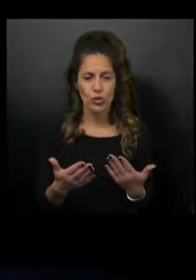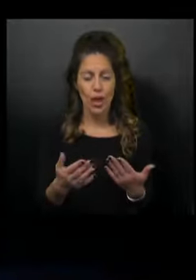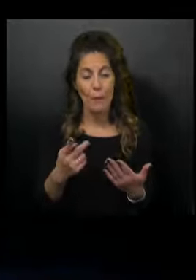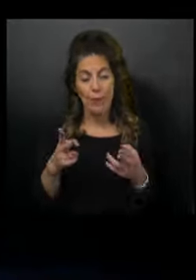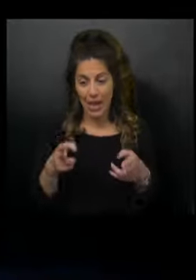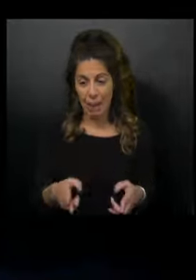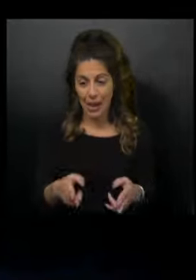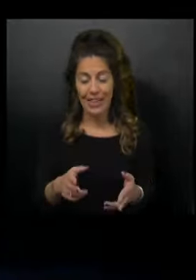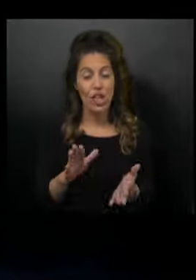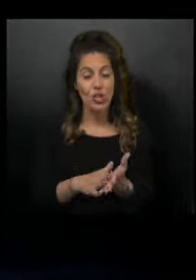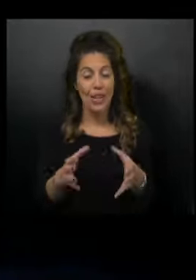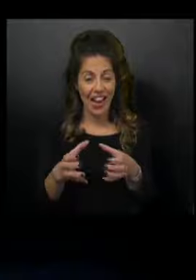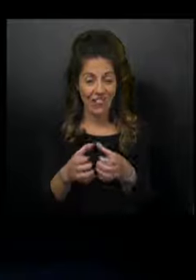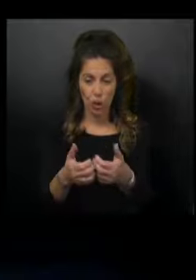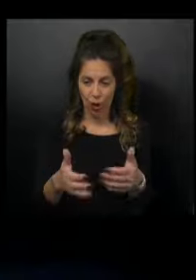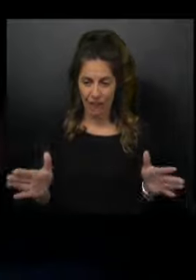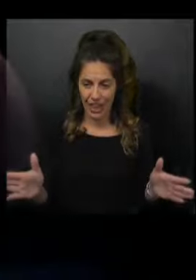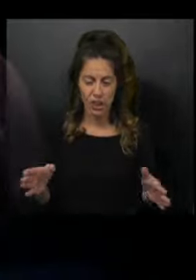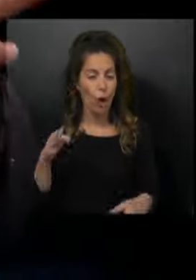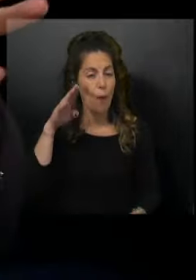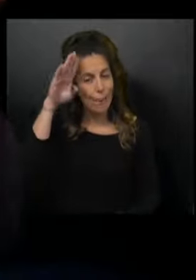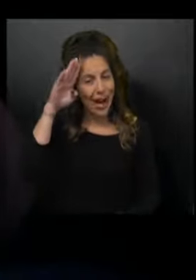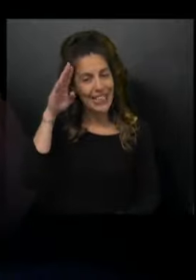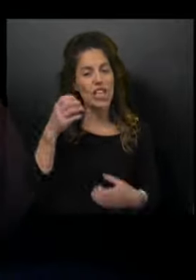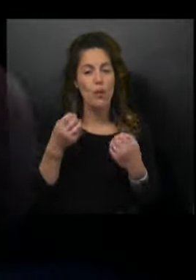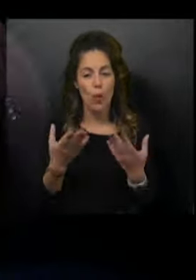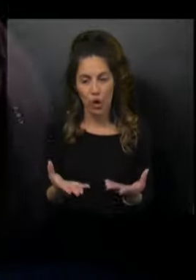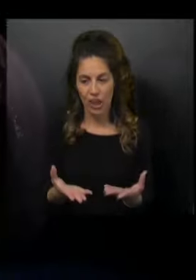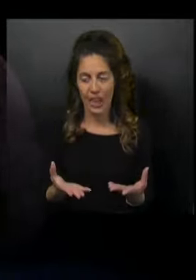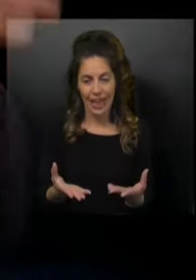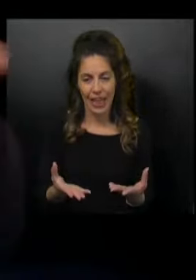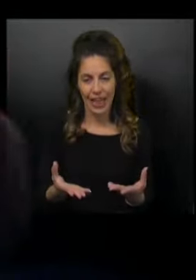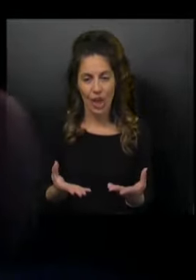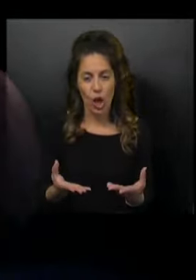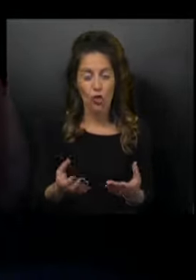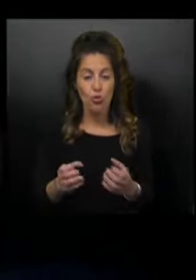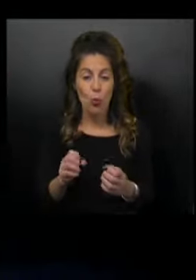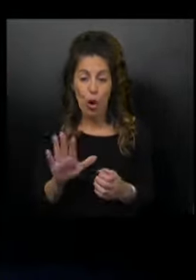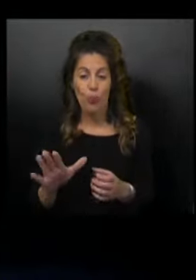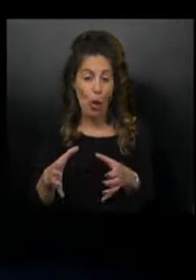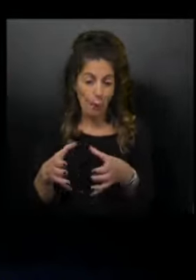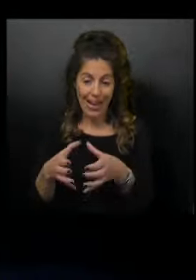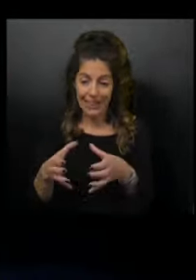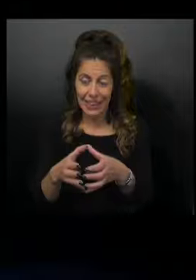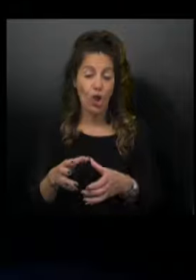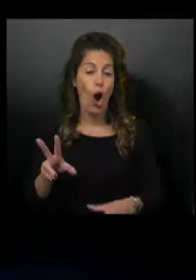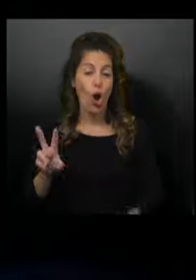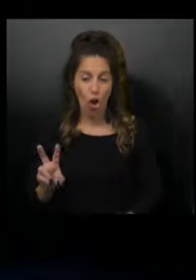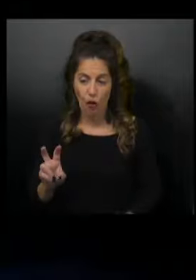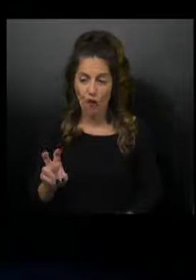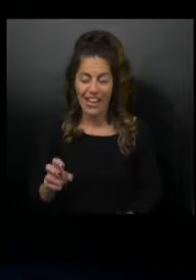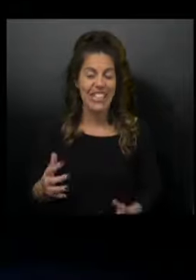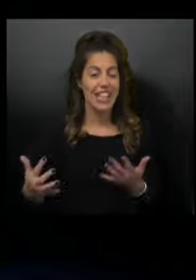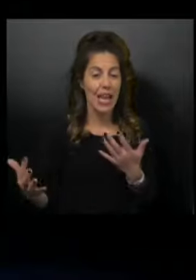parte todo el tema Cabildo abierto manini por por qué su propio partido los verdes el